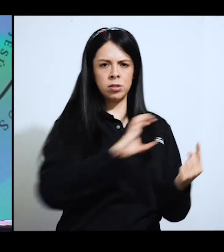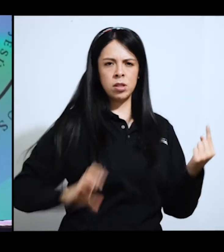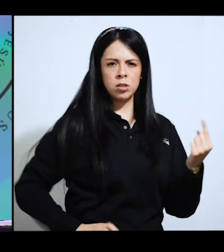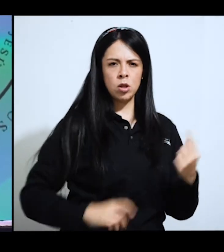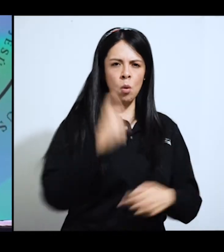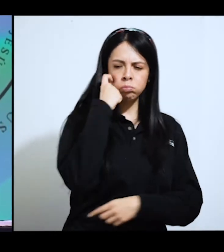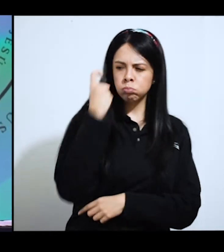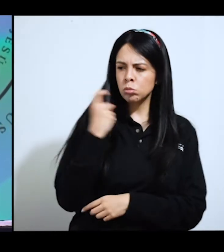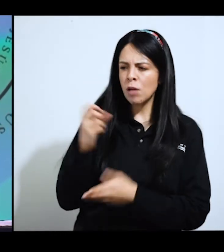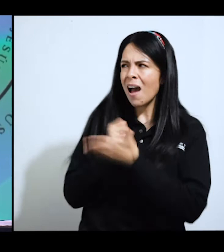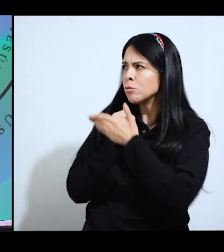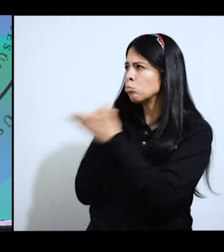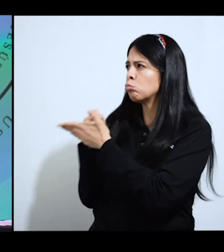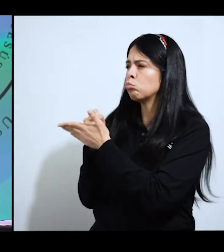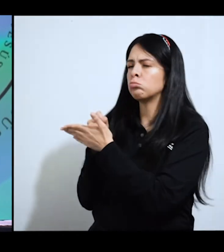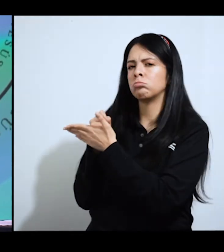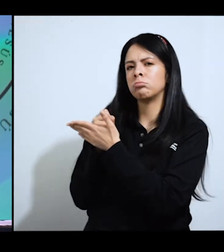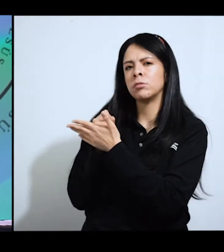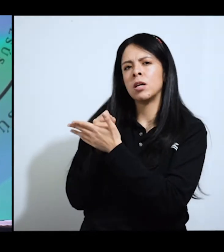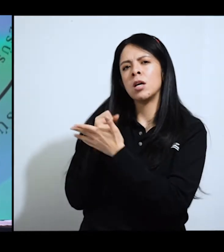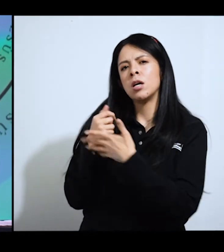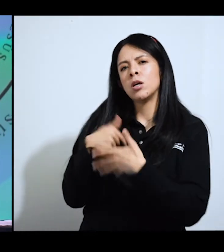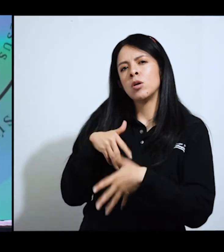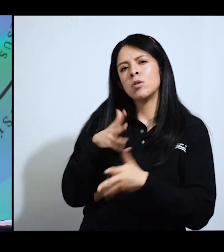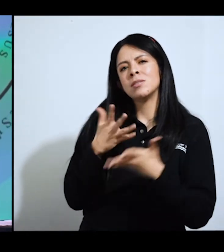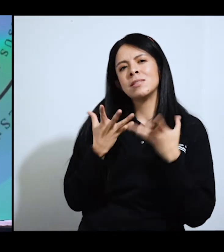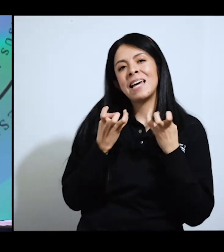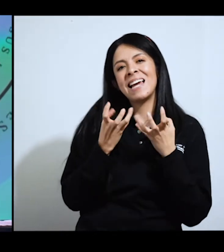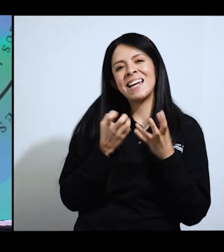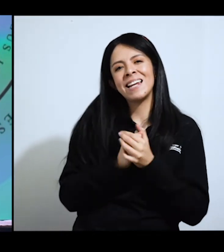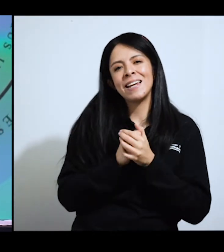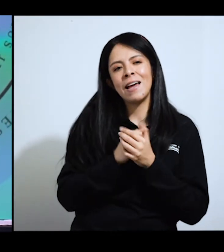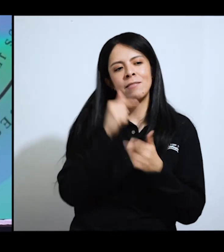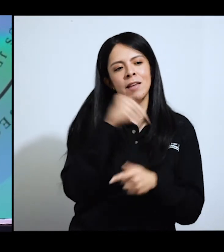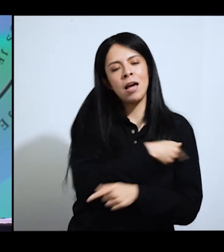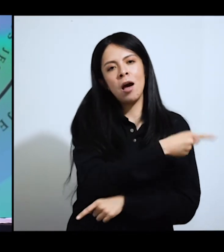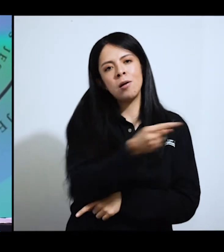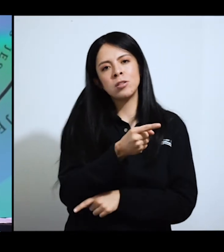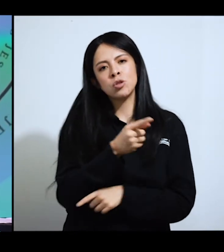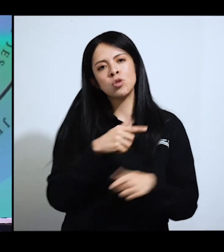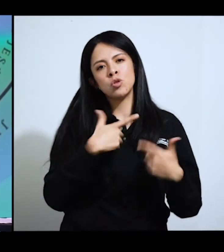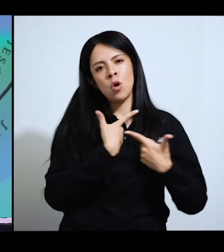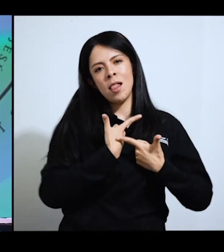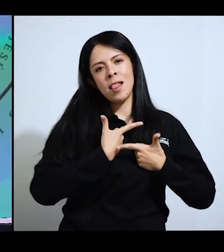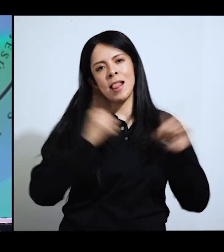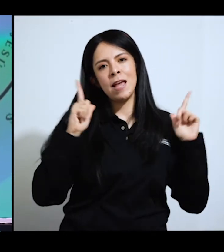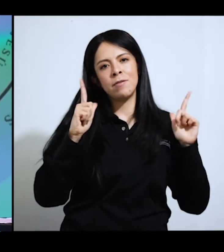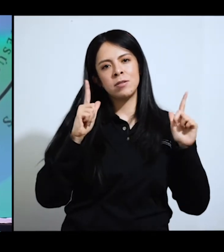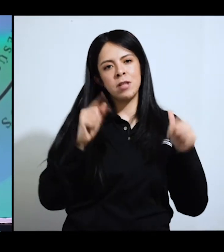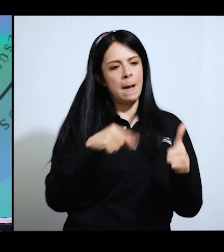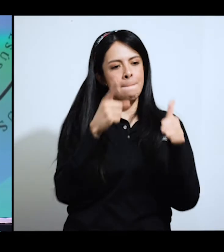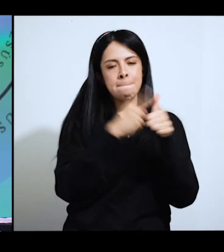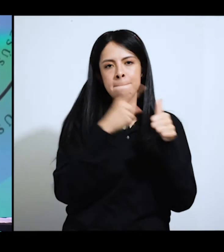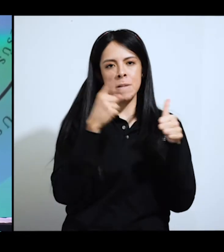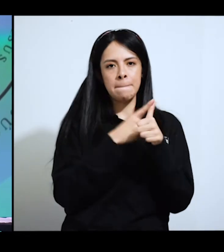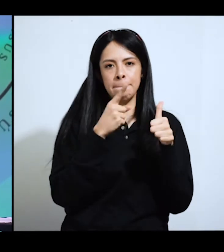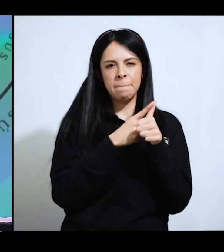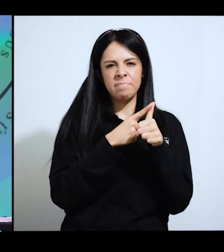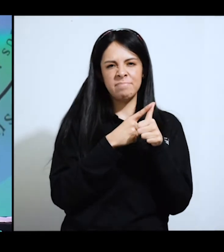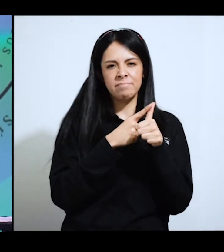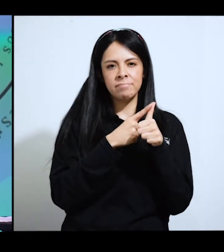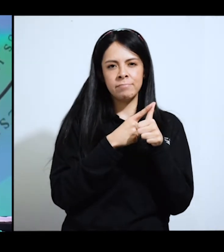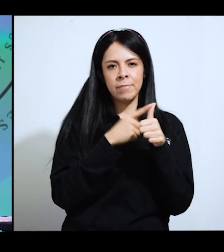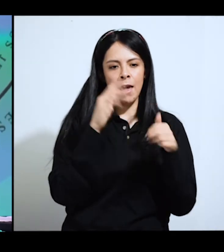ayuda porque querían ser libres del ataque número uno que sufren la mayoría de los cristianos, y es la culpabilidad,